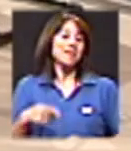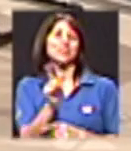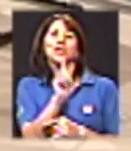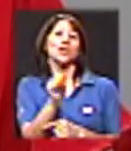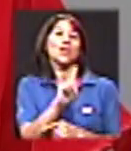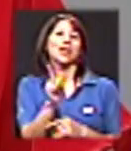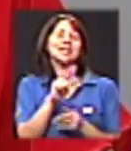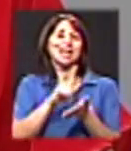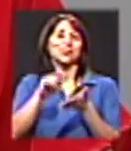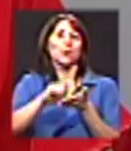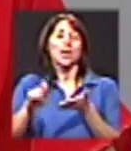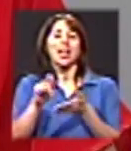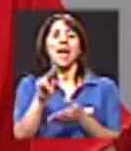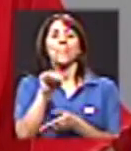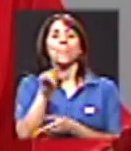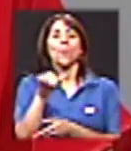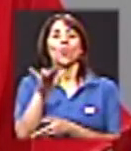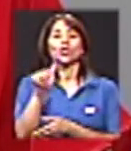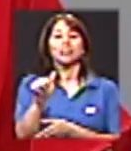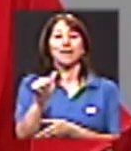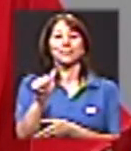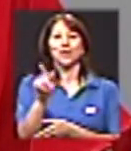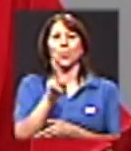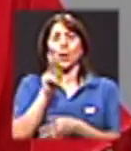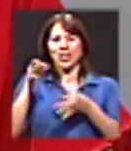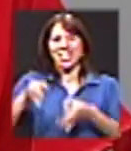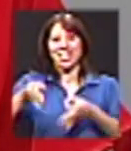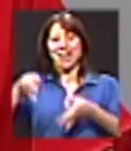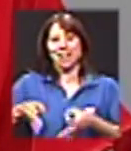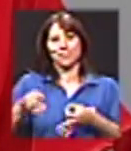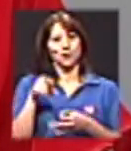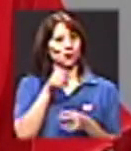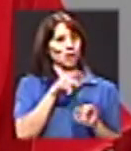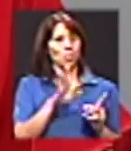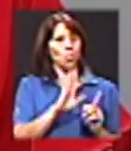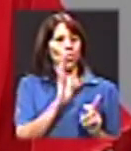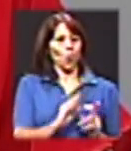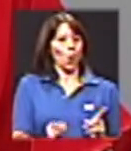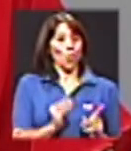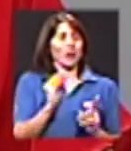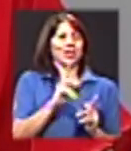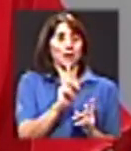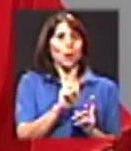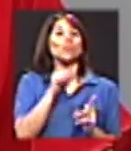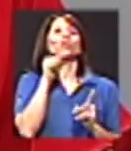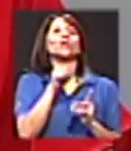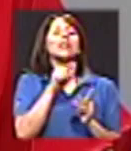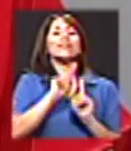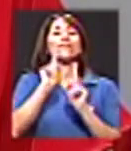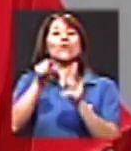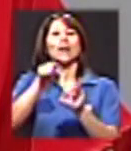joven para haber ido a la Moya original, sino la Moya que está